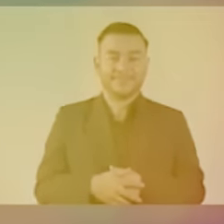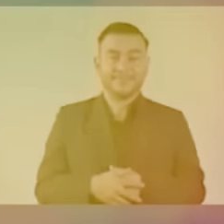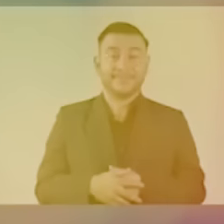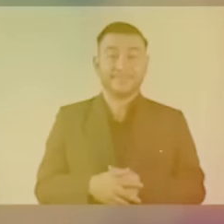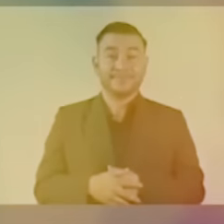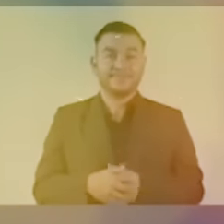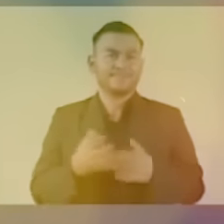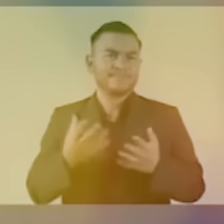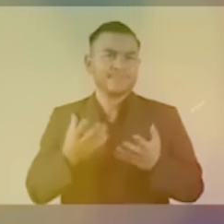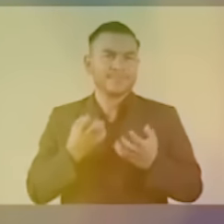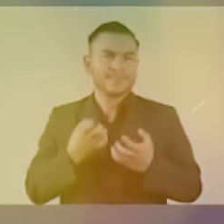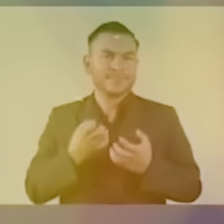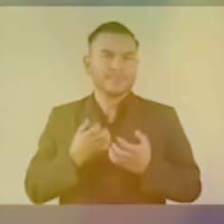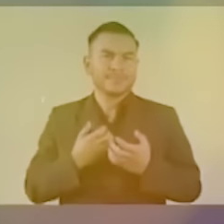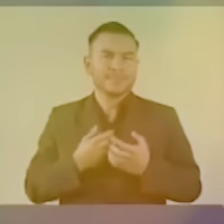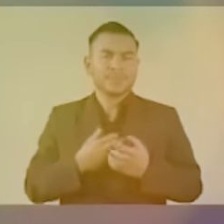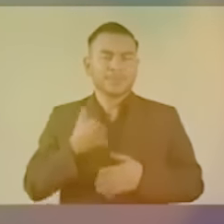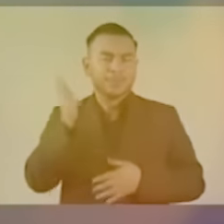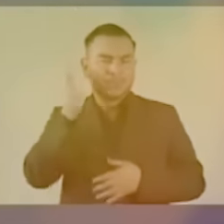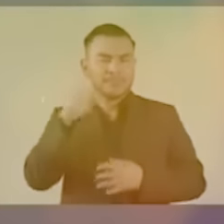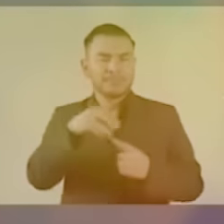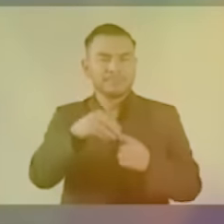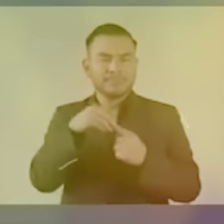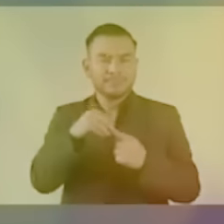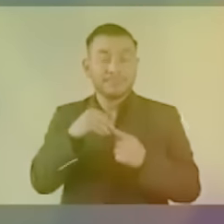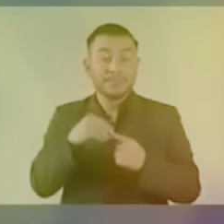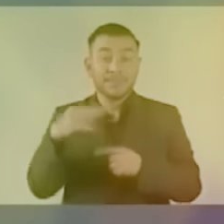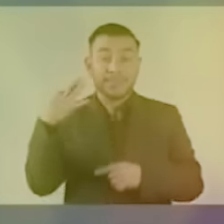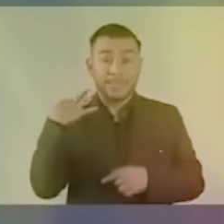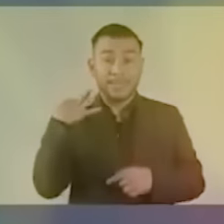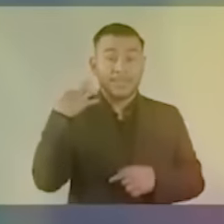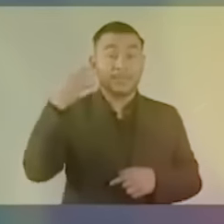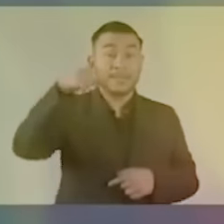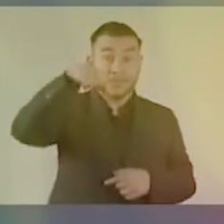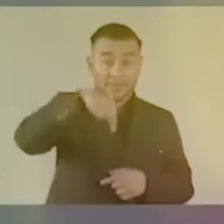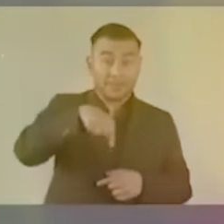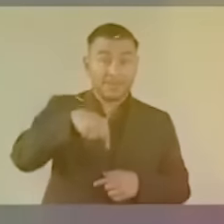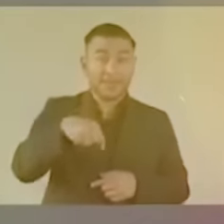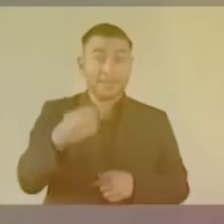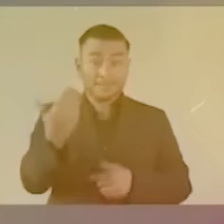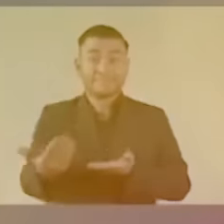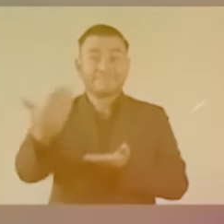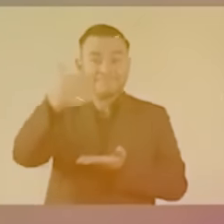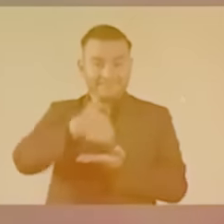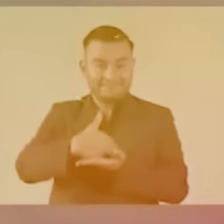quiero hacer una mención especial para los invitados ilustres que tenemos este día.